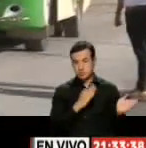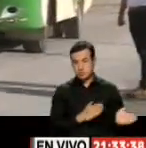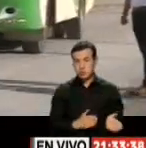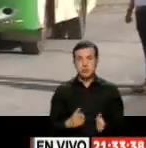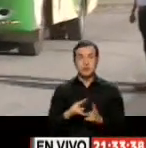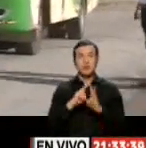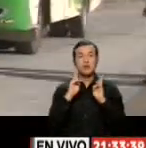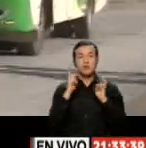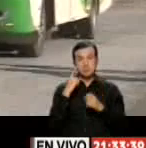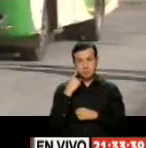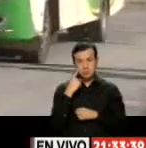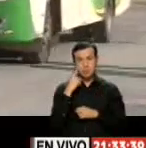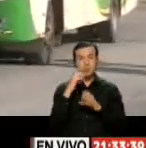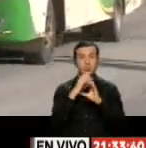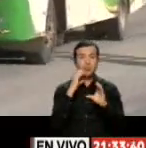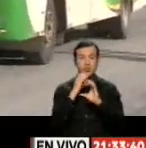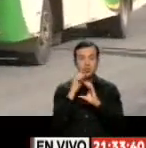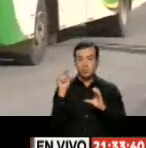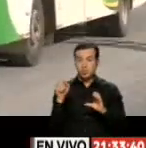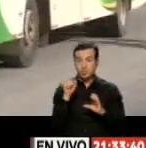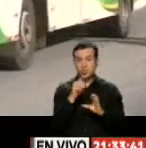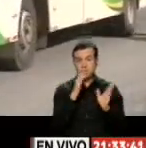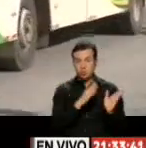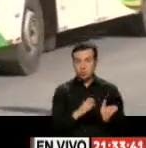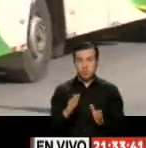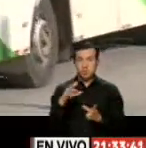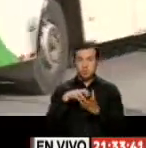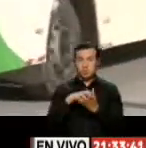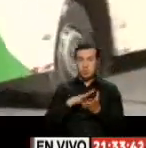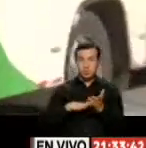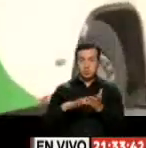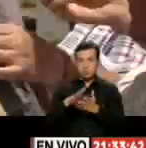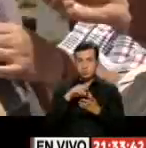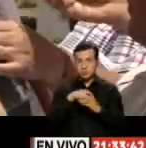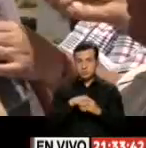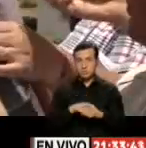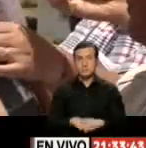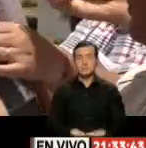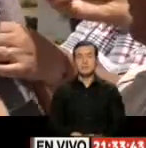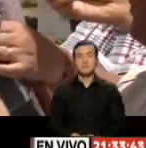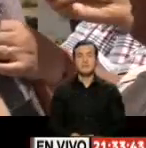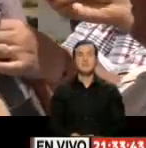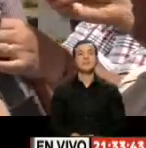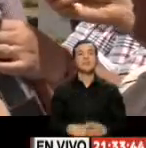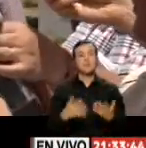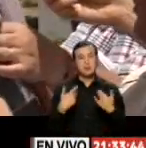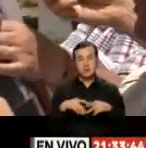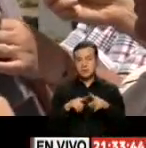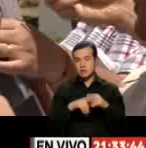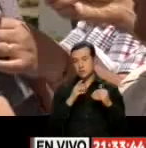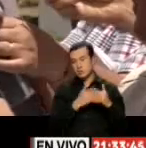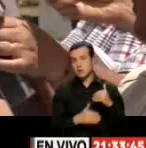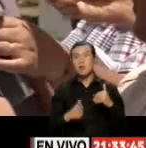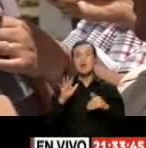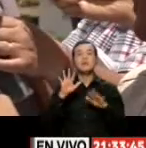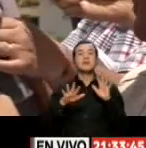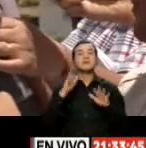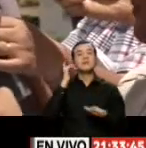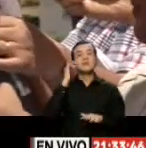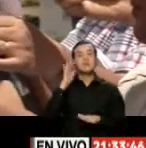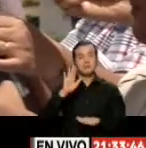la asignación de frecuencias del transporte urbano e intraprovincial de Morona, Santiago. Estamos a punto de entregar, en 15 días nos